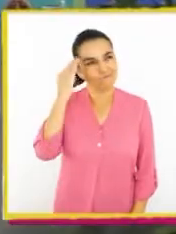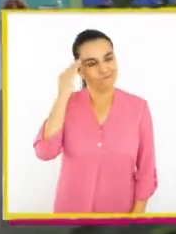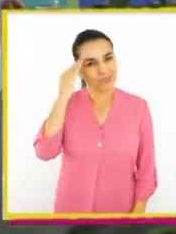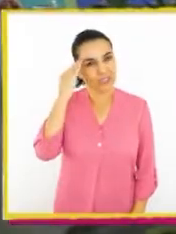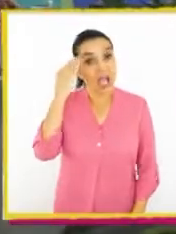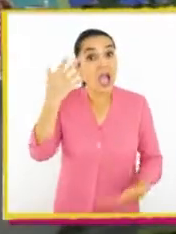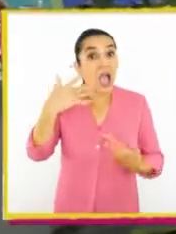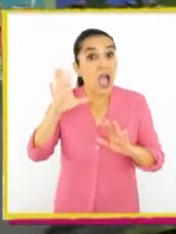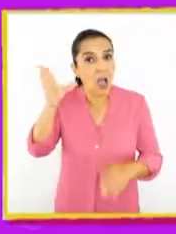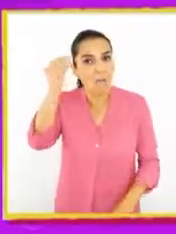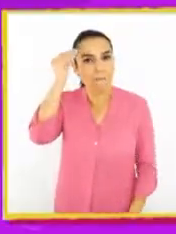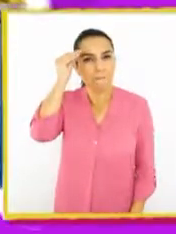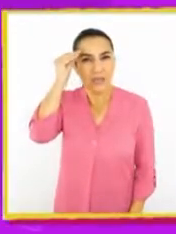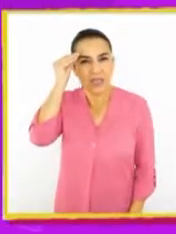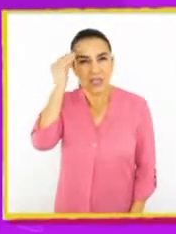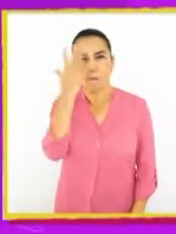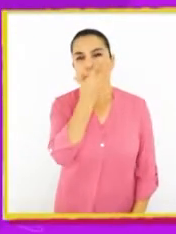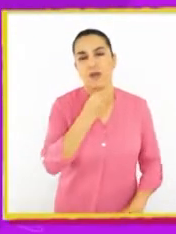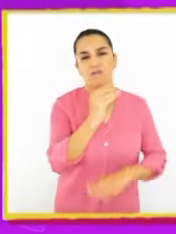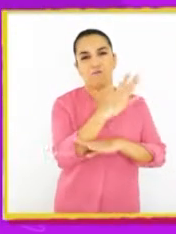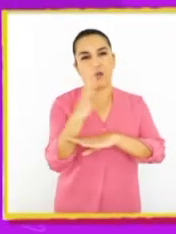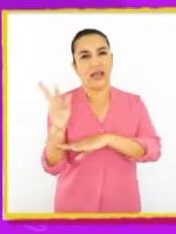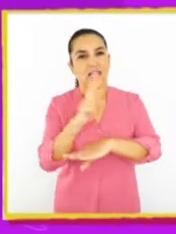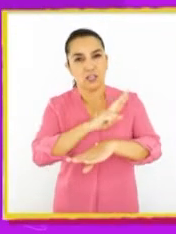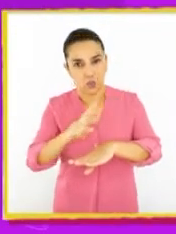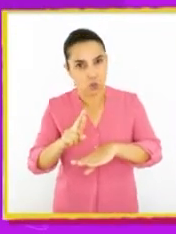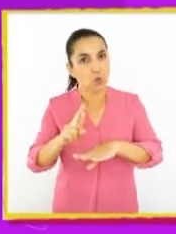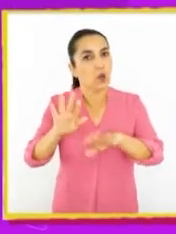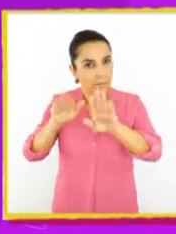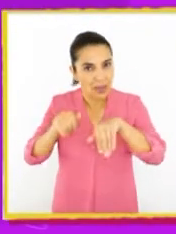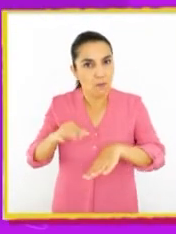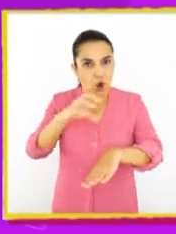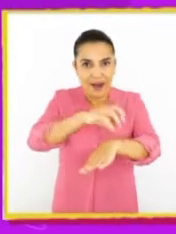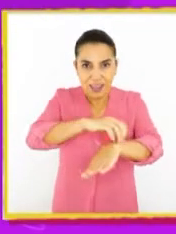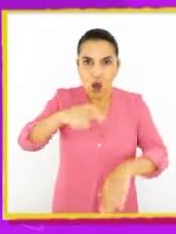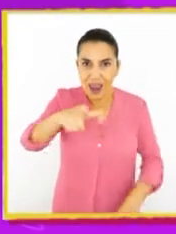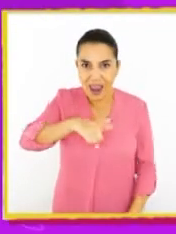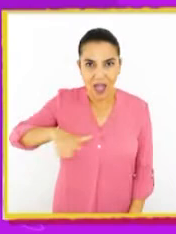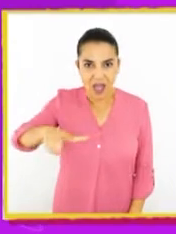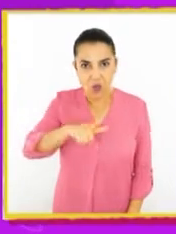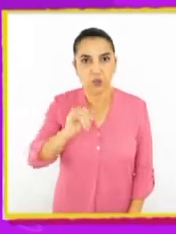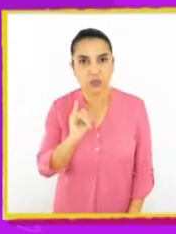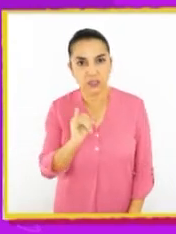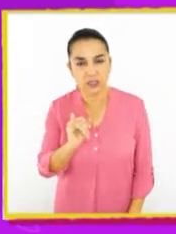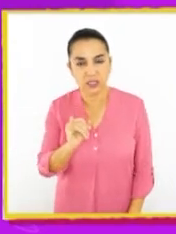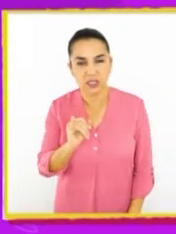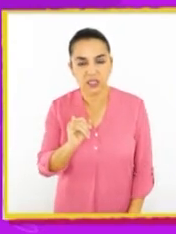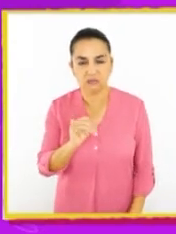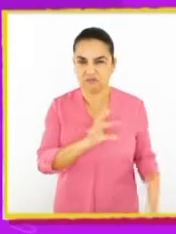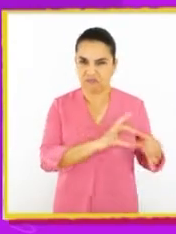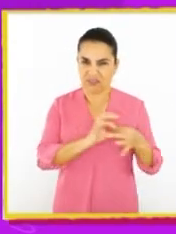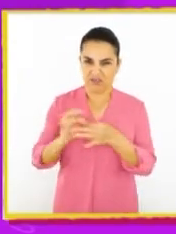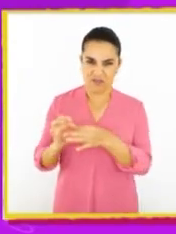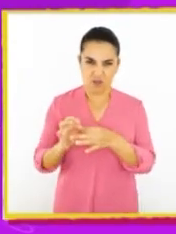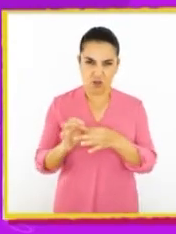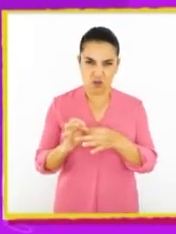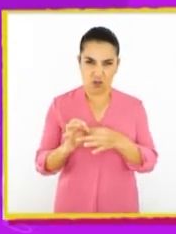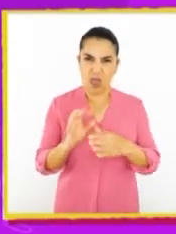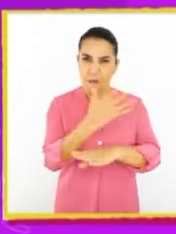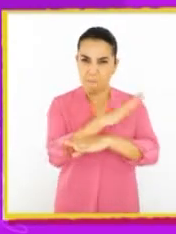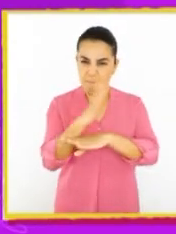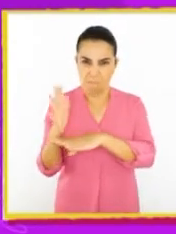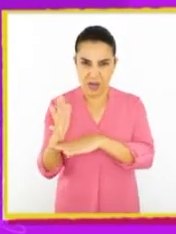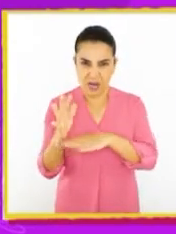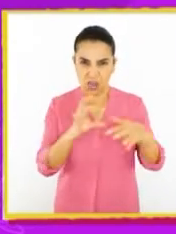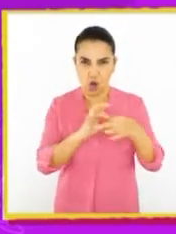A ver, tengo en la mente el maravilloso Parque del Sur, sí, ese mismo, el que está en la región de los lagos. ¿Qué, qué tiene que ver este señor del